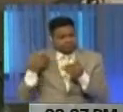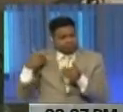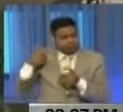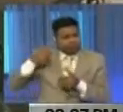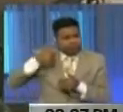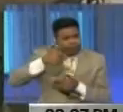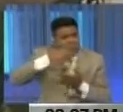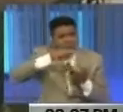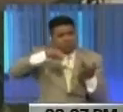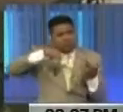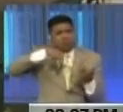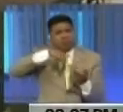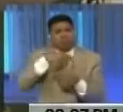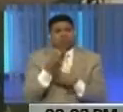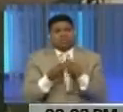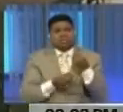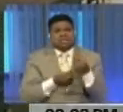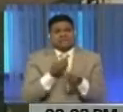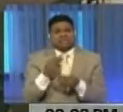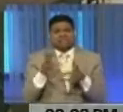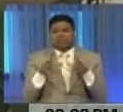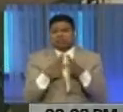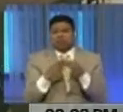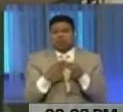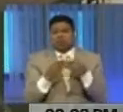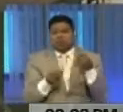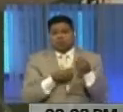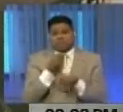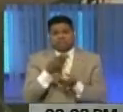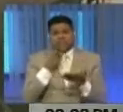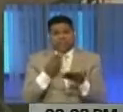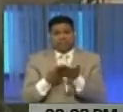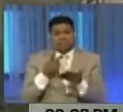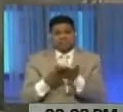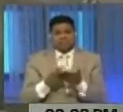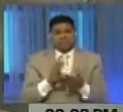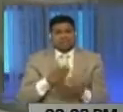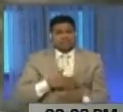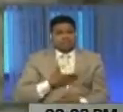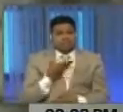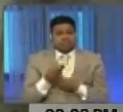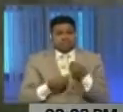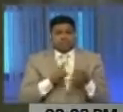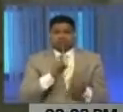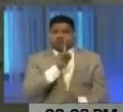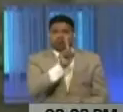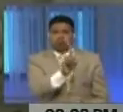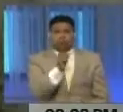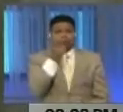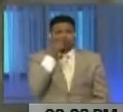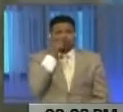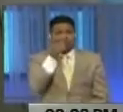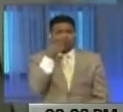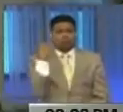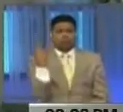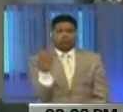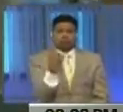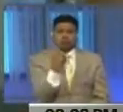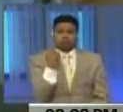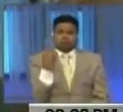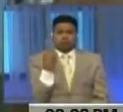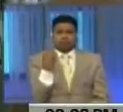garantiza que todo lo que se plantea es factible y es posible en un solo pueblo. Por esa